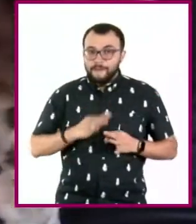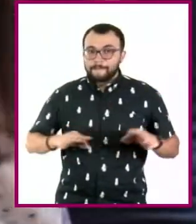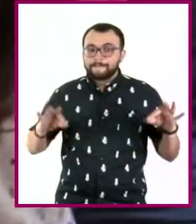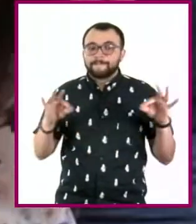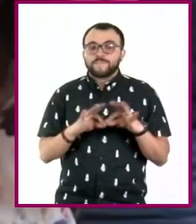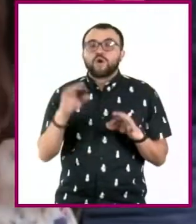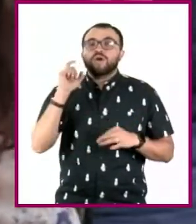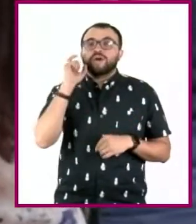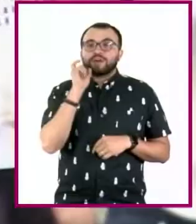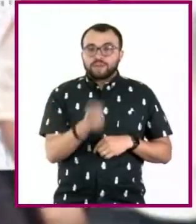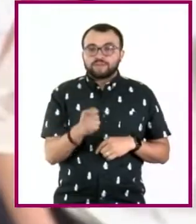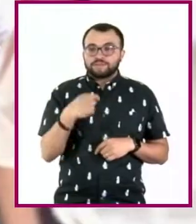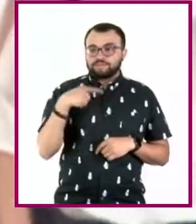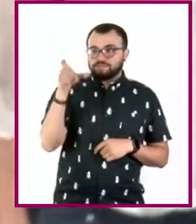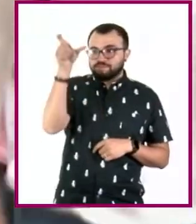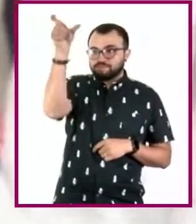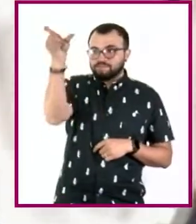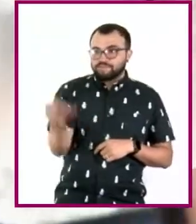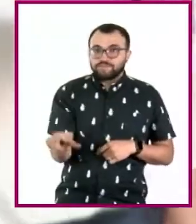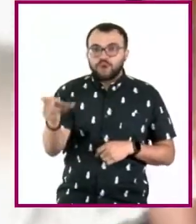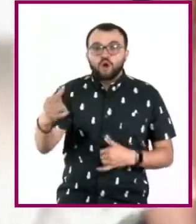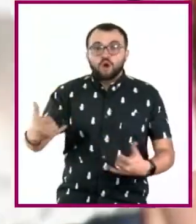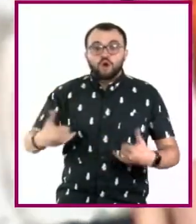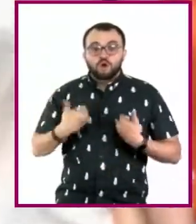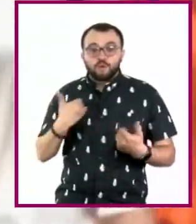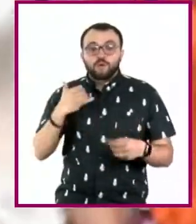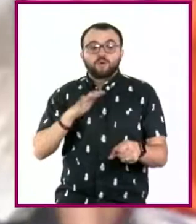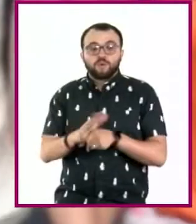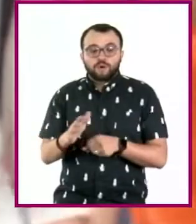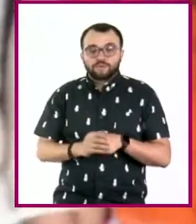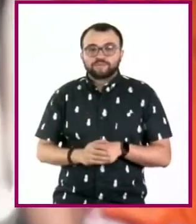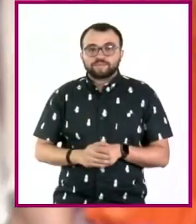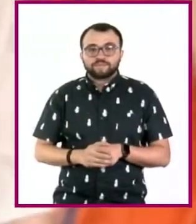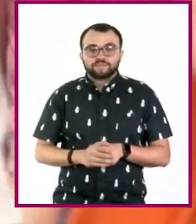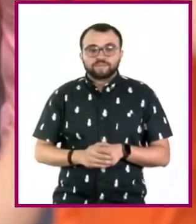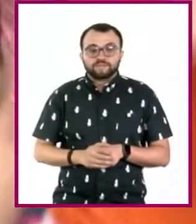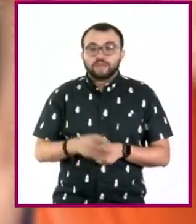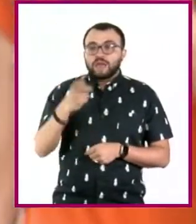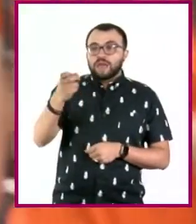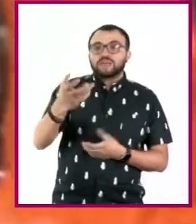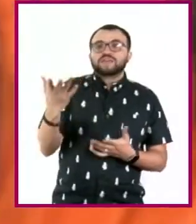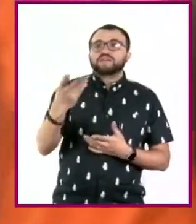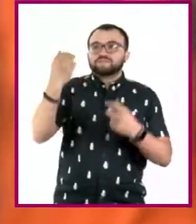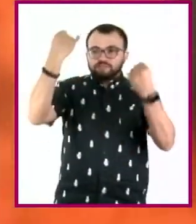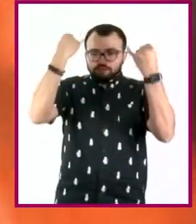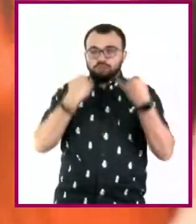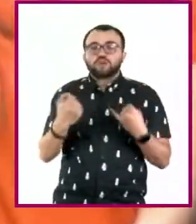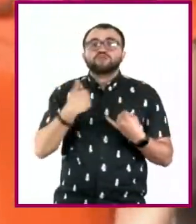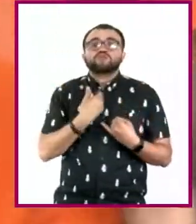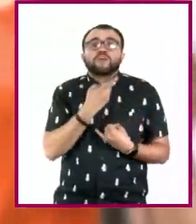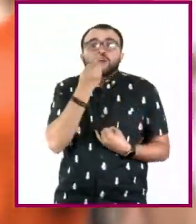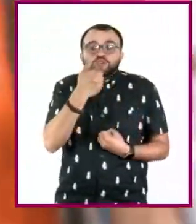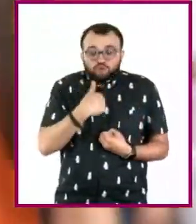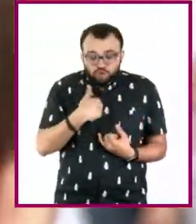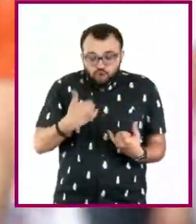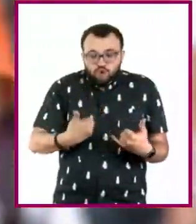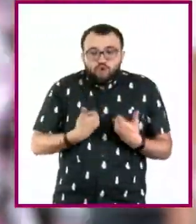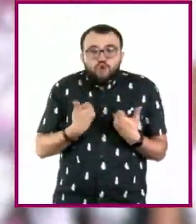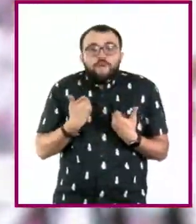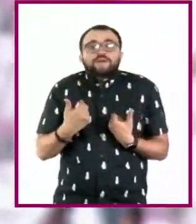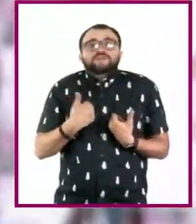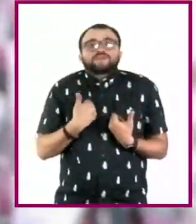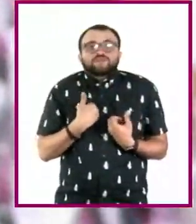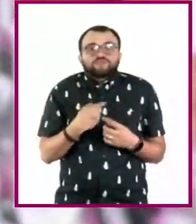en que se conceptualiza lo juvenil y en la manera en la que se definen las juventudes. Por un lado,